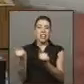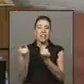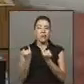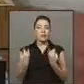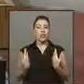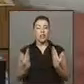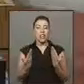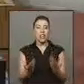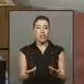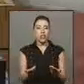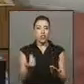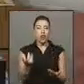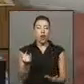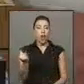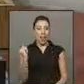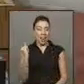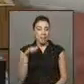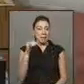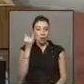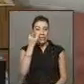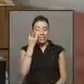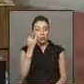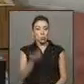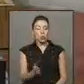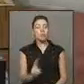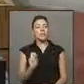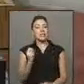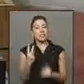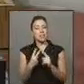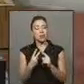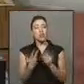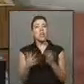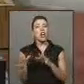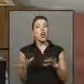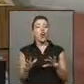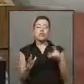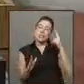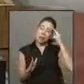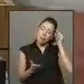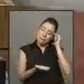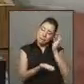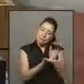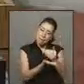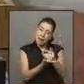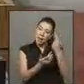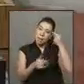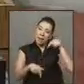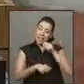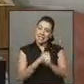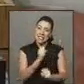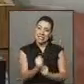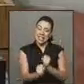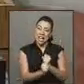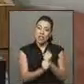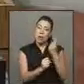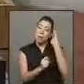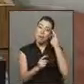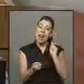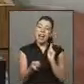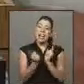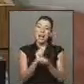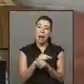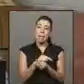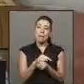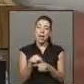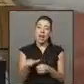proporcionada por el propio Instituto. Segundo, qué acciones se contemplan para el presente año a fin de revertir